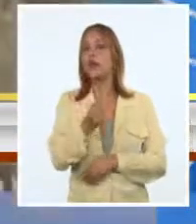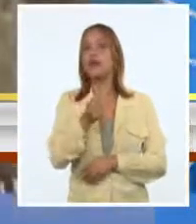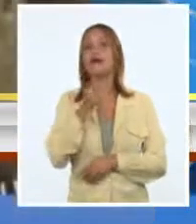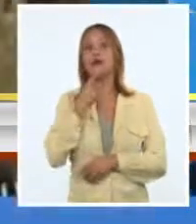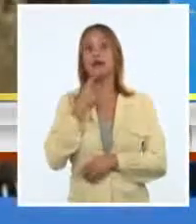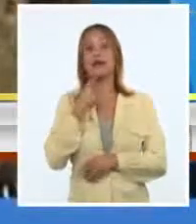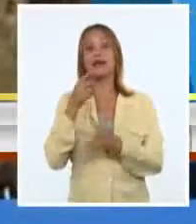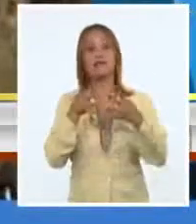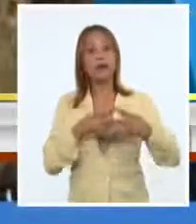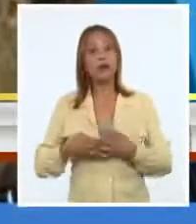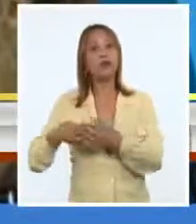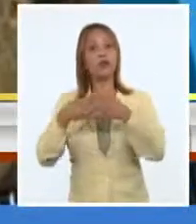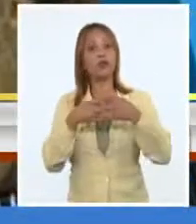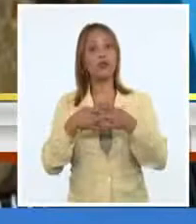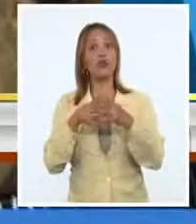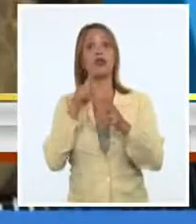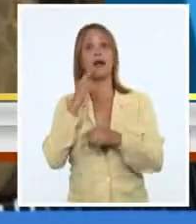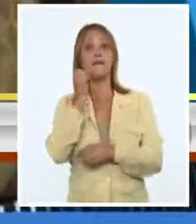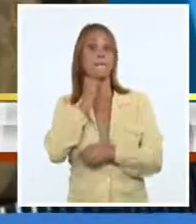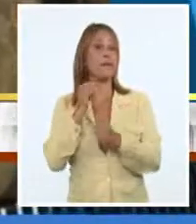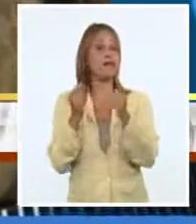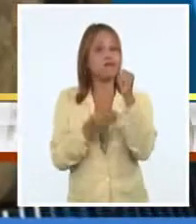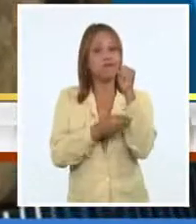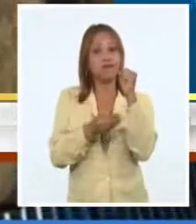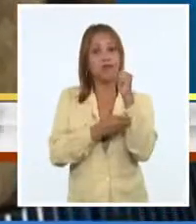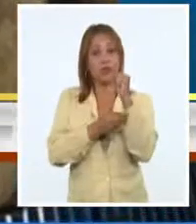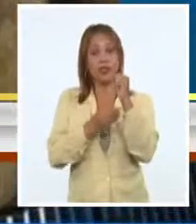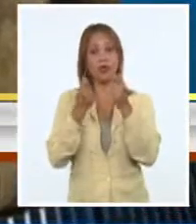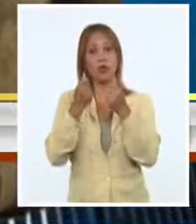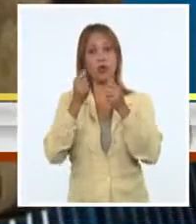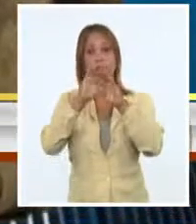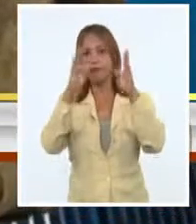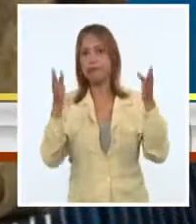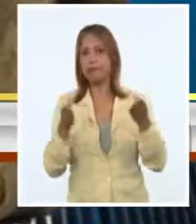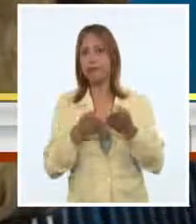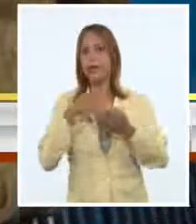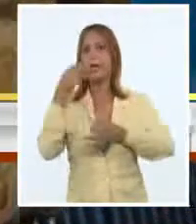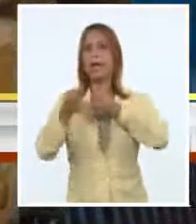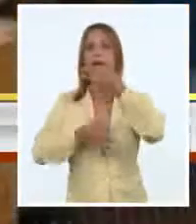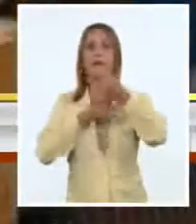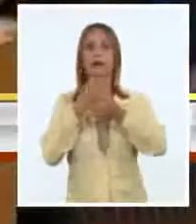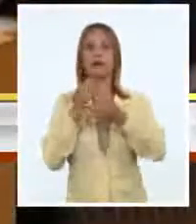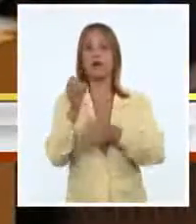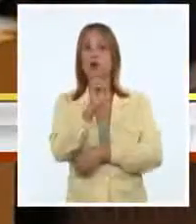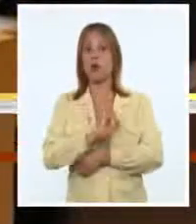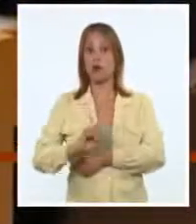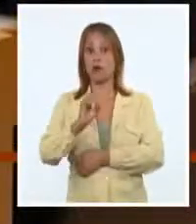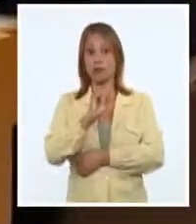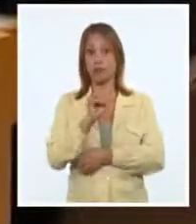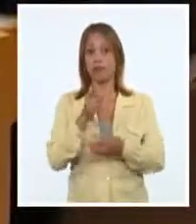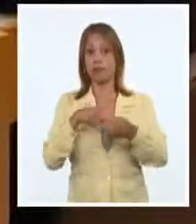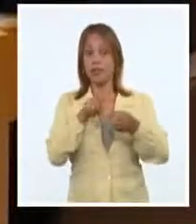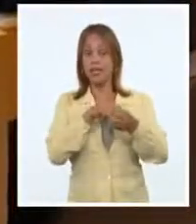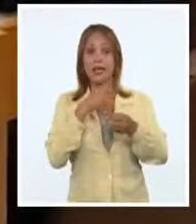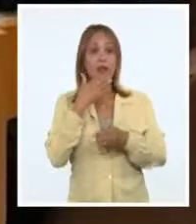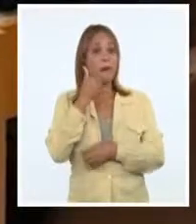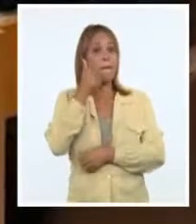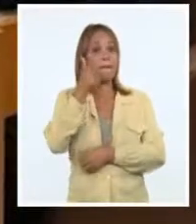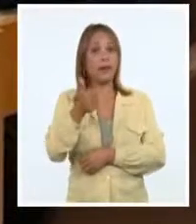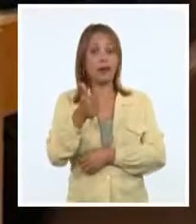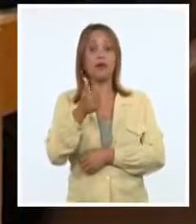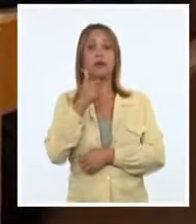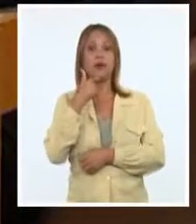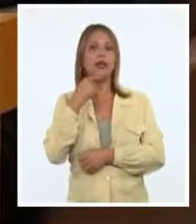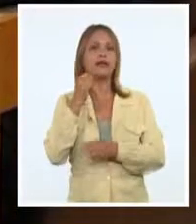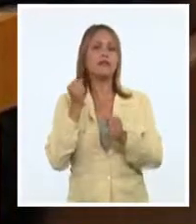país norteño una de las potencias de la economía mundial. Luis Pedroso expresó que el organismo multilateral es la herramienta más útil para